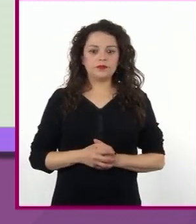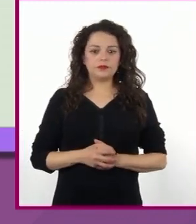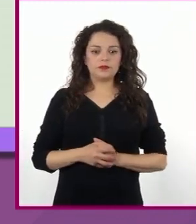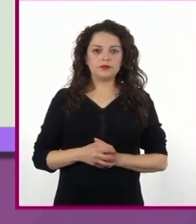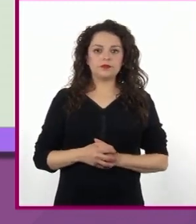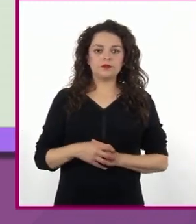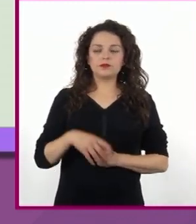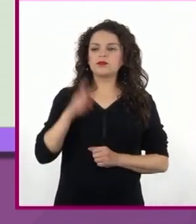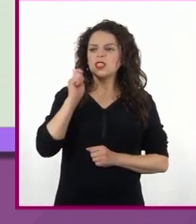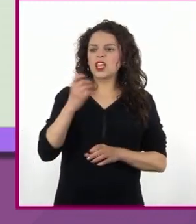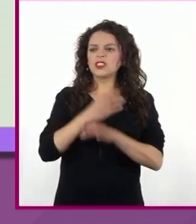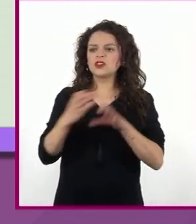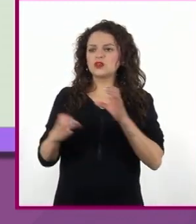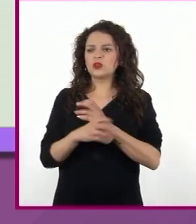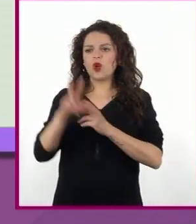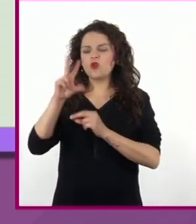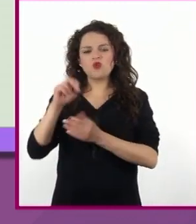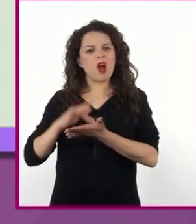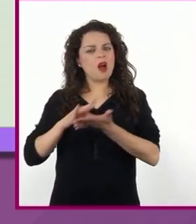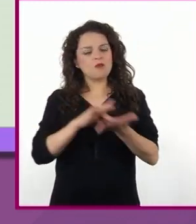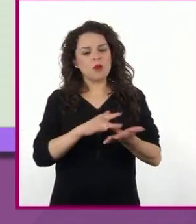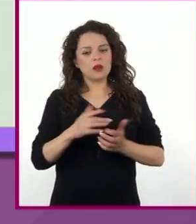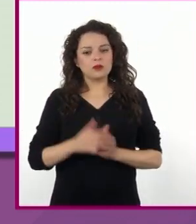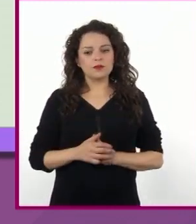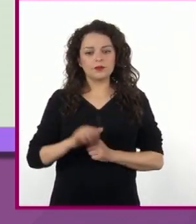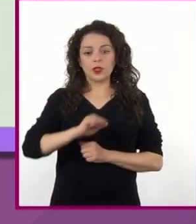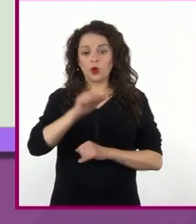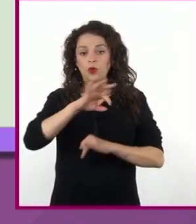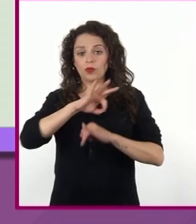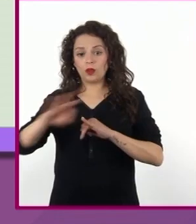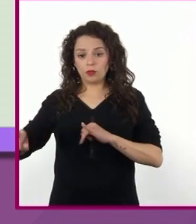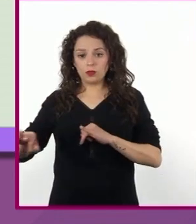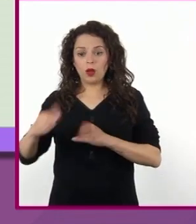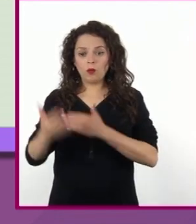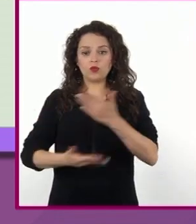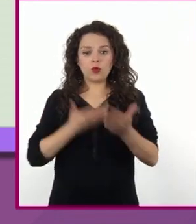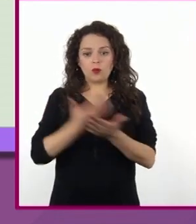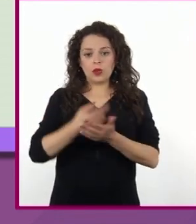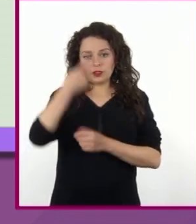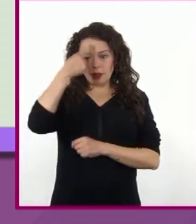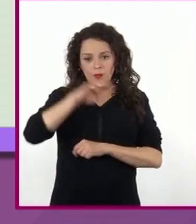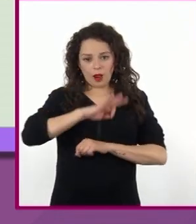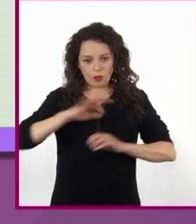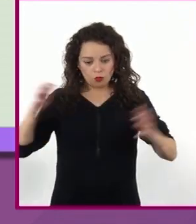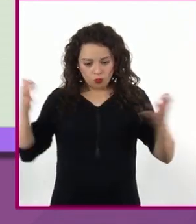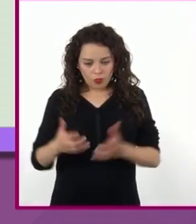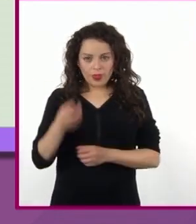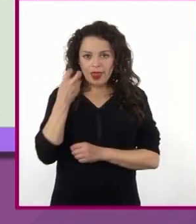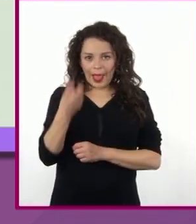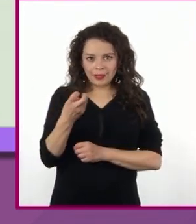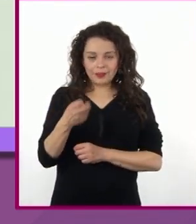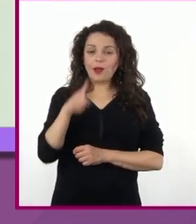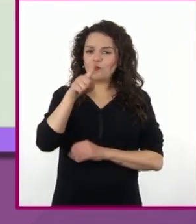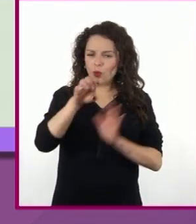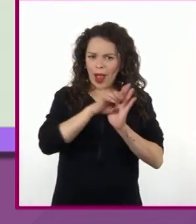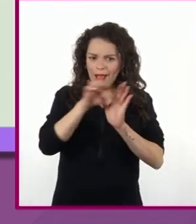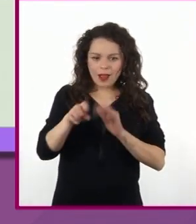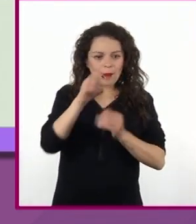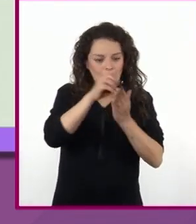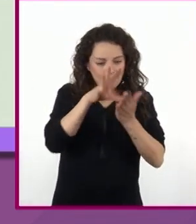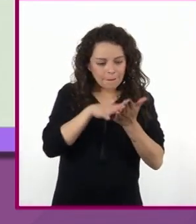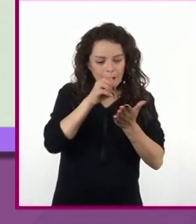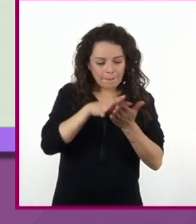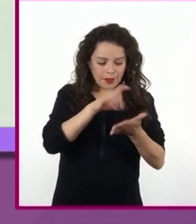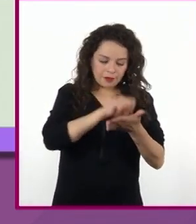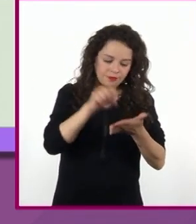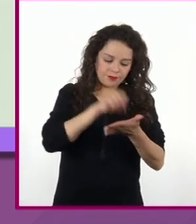tercera, propuestas para una cultura incluyente e intercultural. Anoten ejemplos, conforme a lo que ustedes